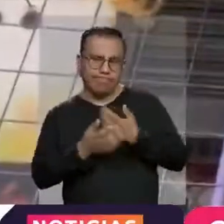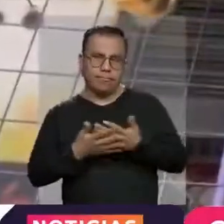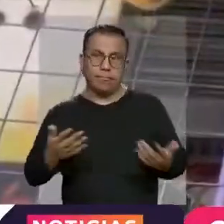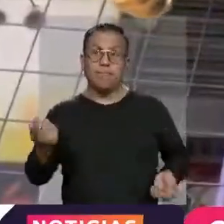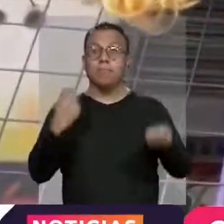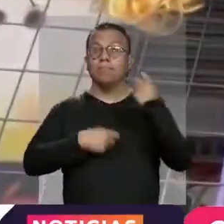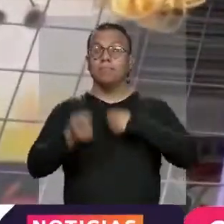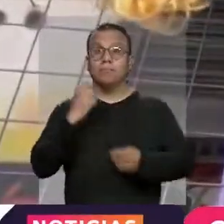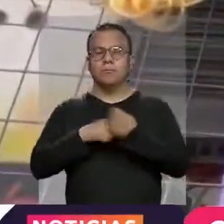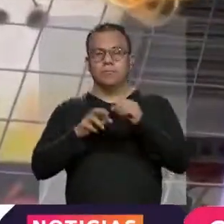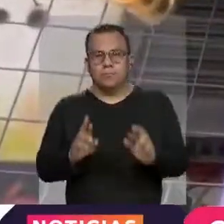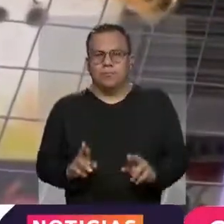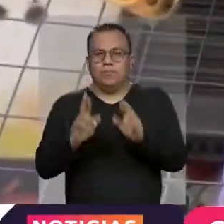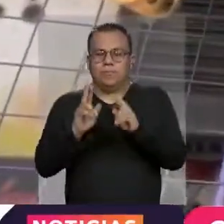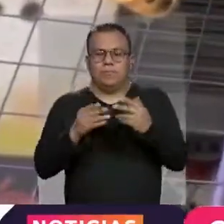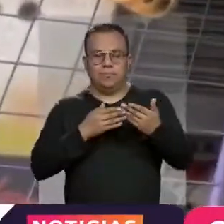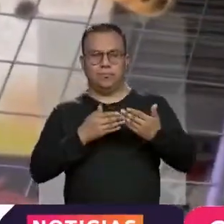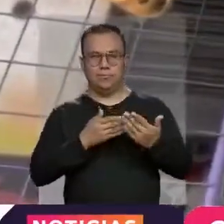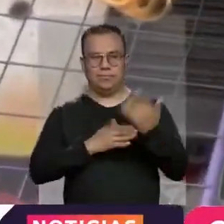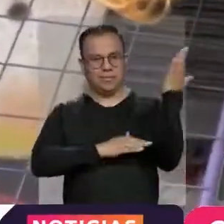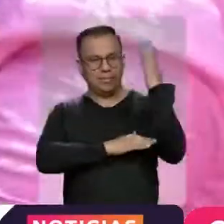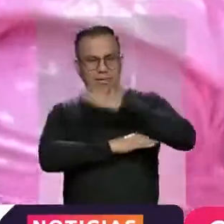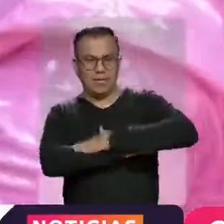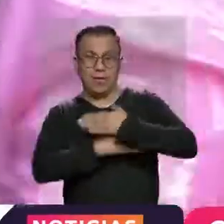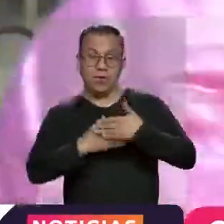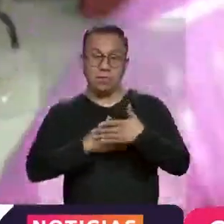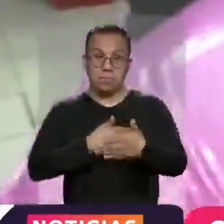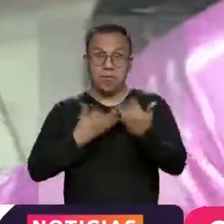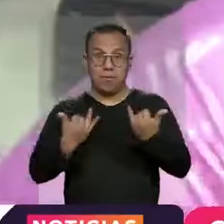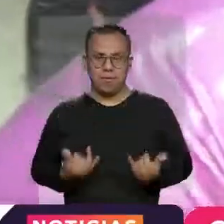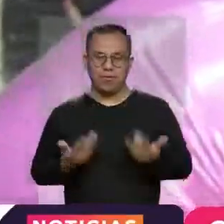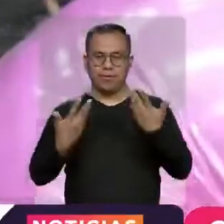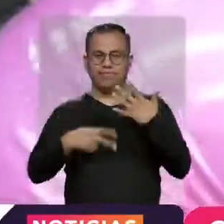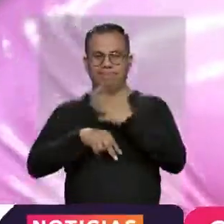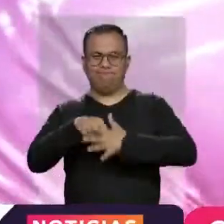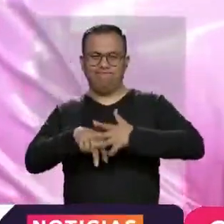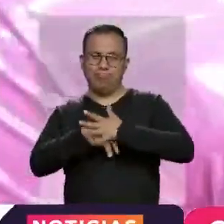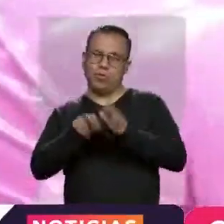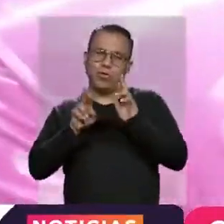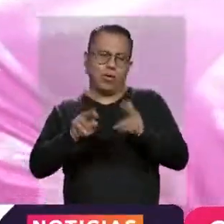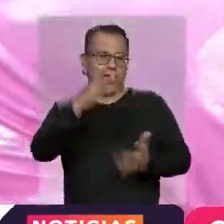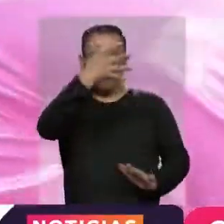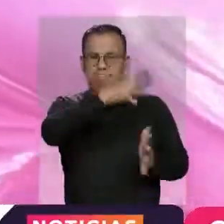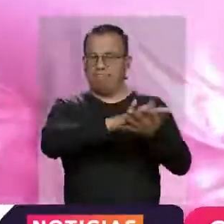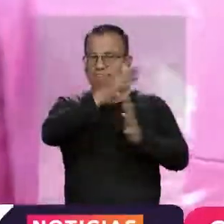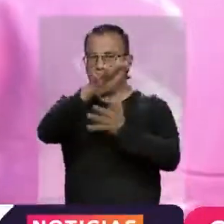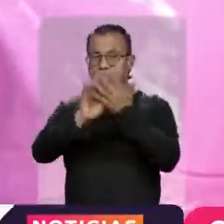Los comerciantes esperan que en el transcurso del día logren vender los disfraces y evitar que les queden productos para el otro año.